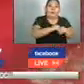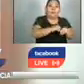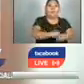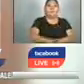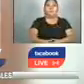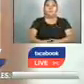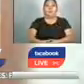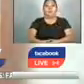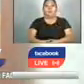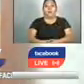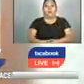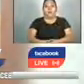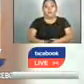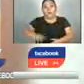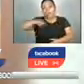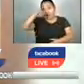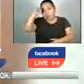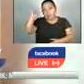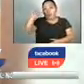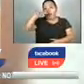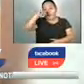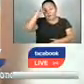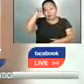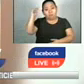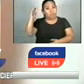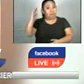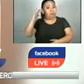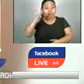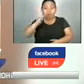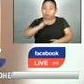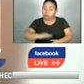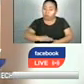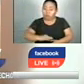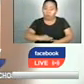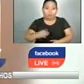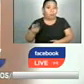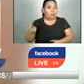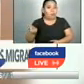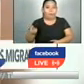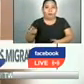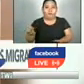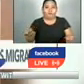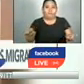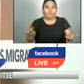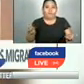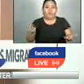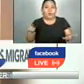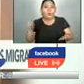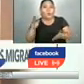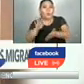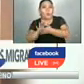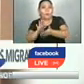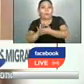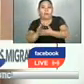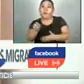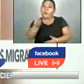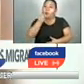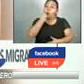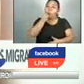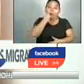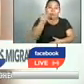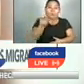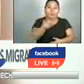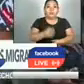su país el día entero y no tienes para salir y comprar la comida que